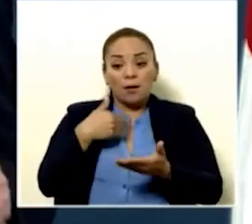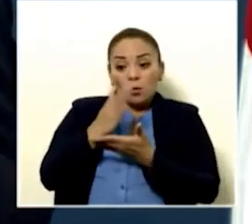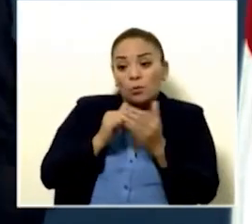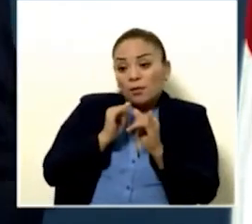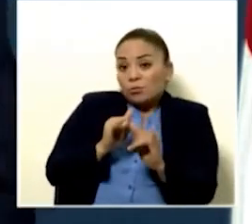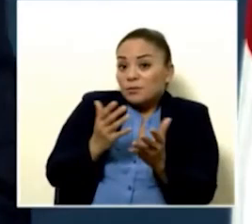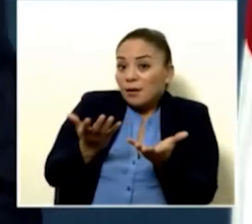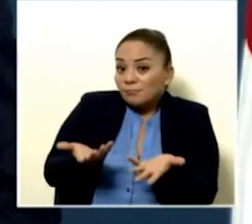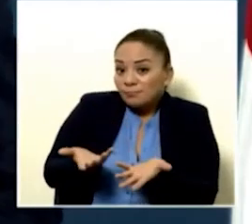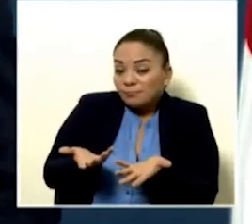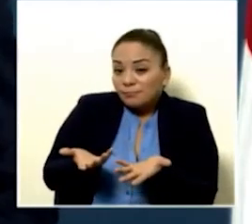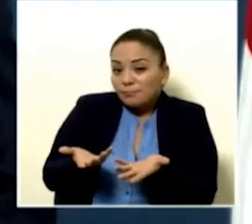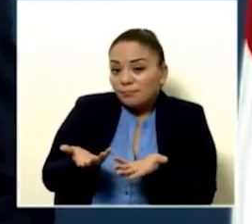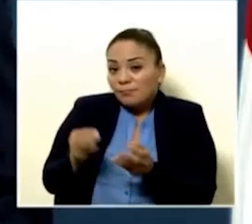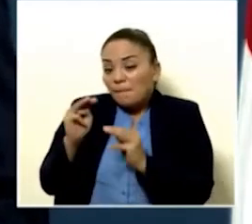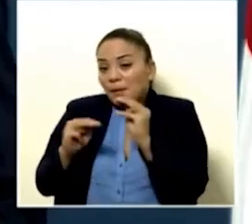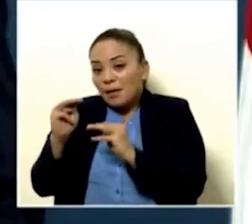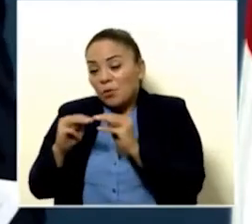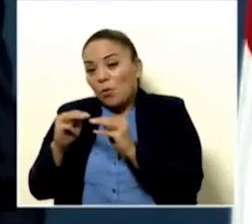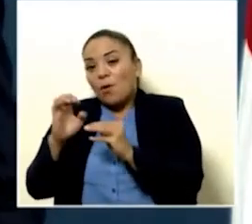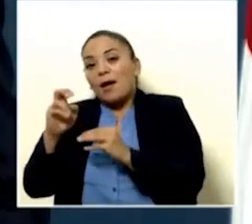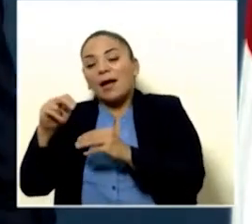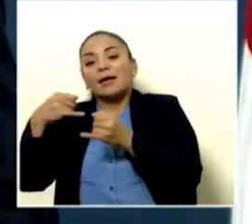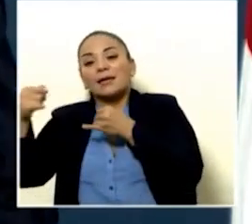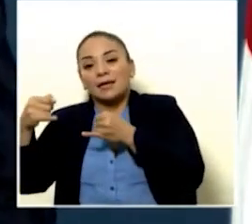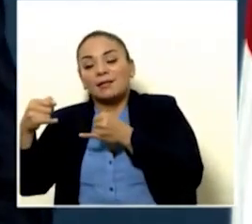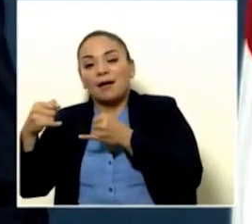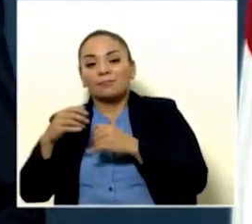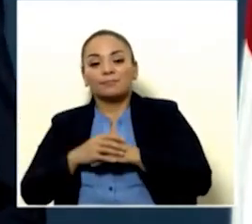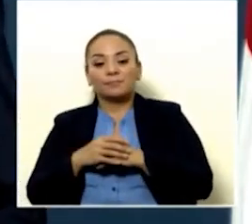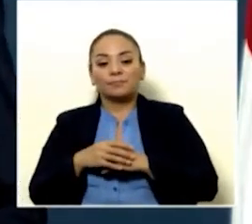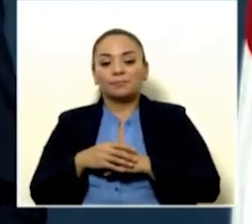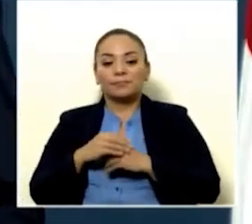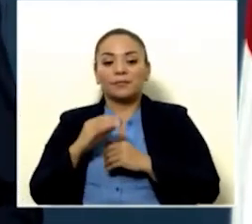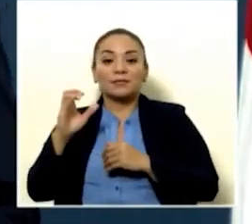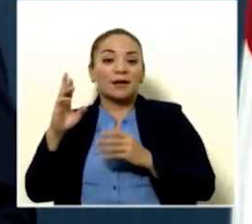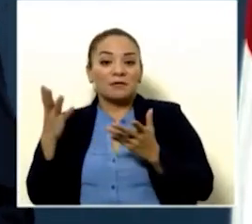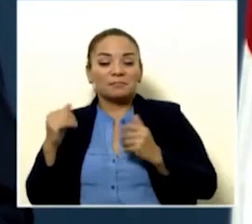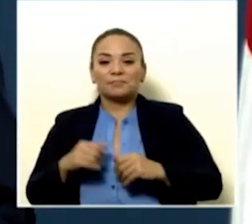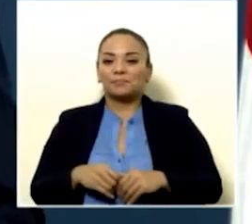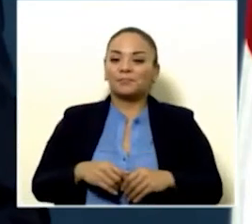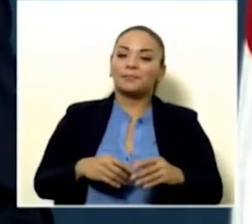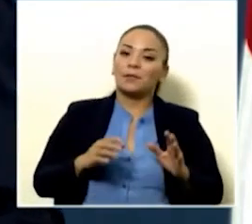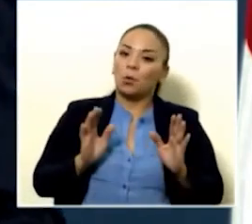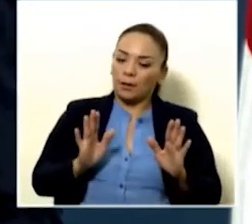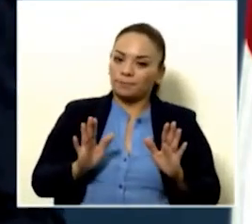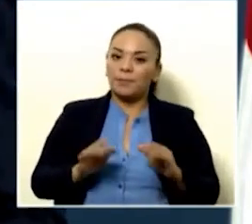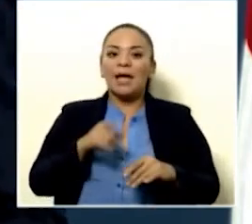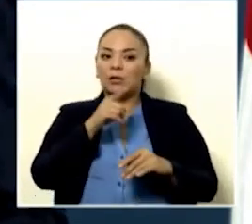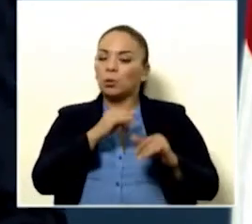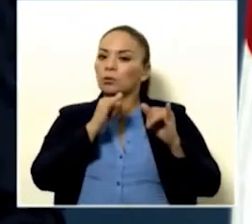su parte? Es del medio Noticias en Línea CR, Alexander Brenes. Sí, son acusaciones muy